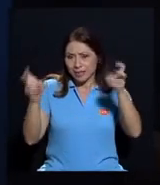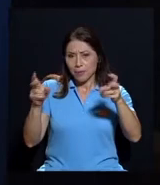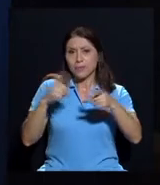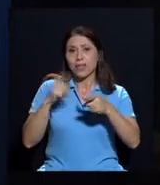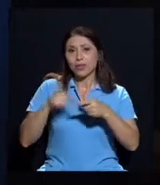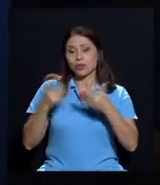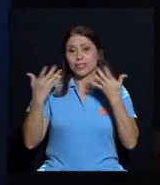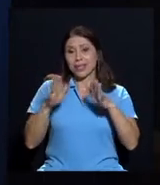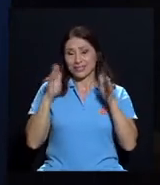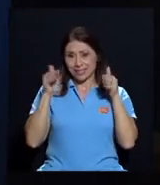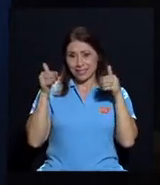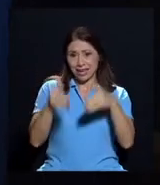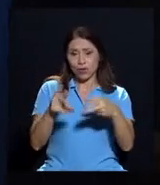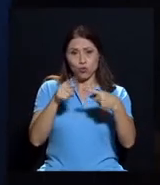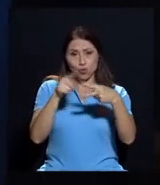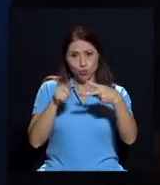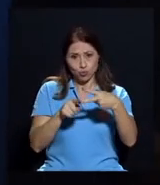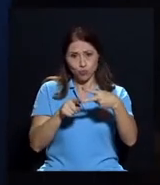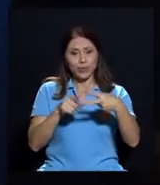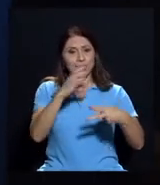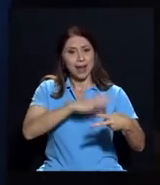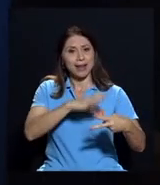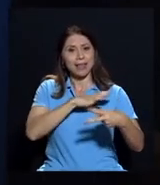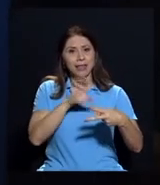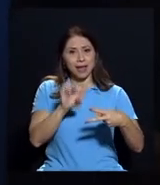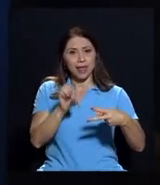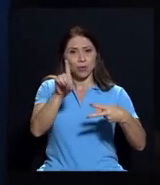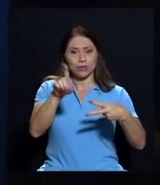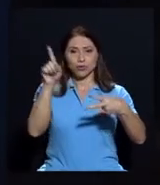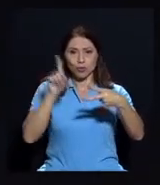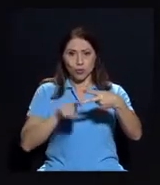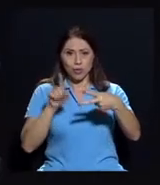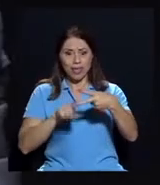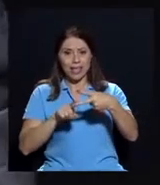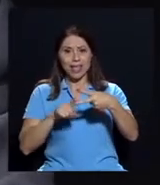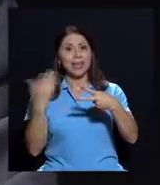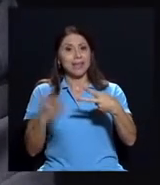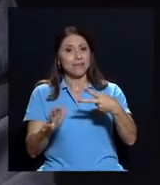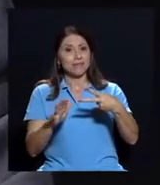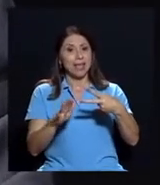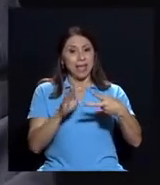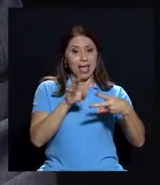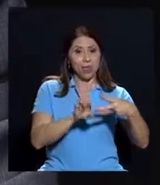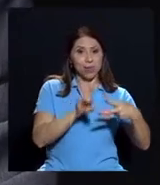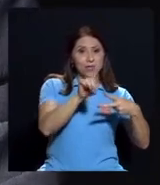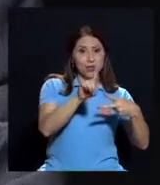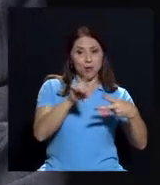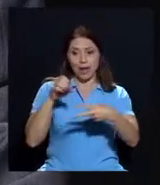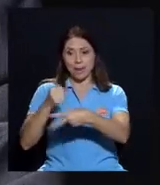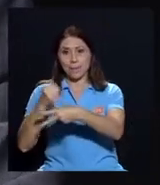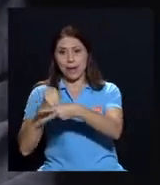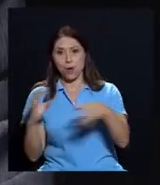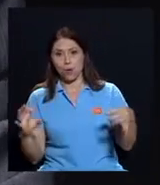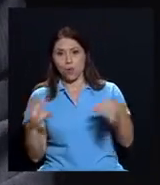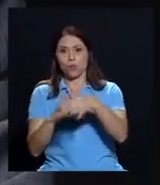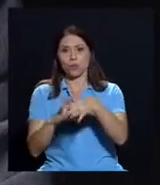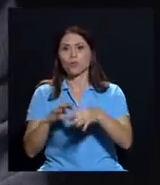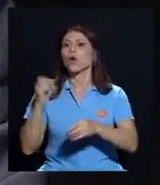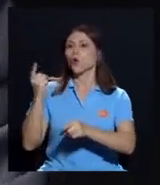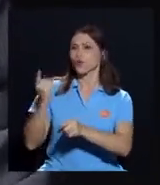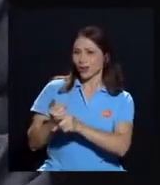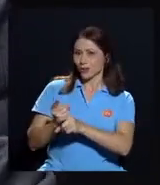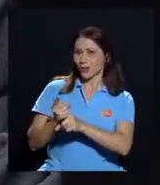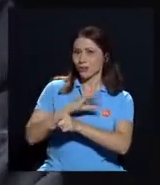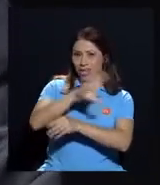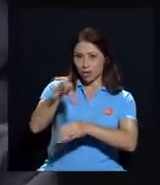en dos temas por una parte el de calidad la educación y el tema del nexo entre educación y empleos así es correcto la inclusión educativa también